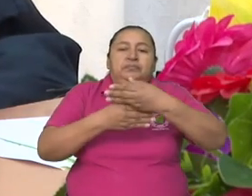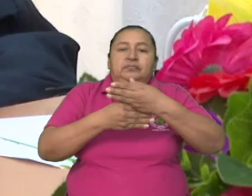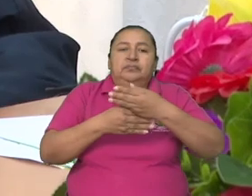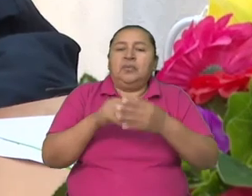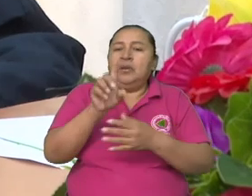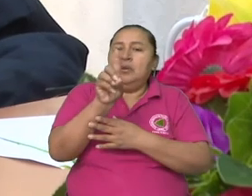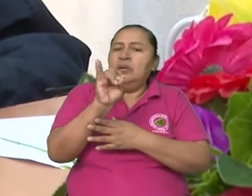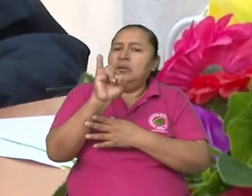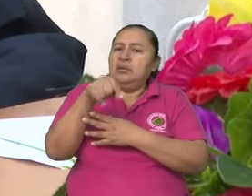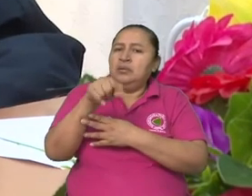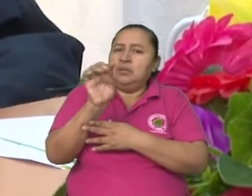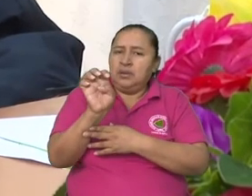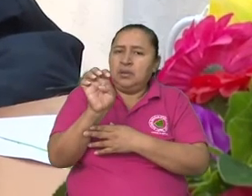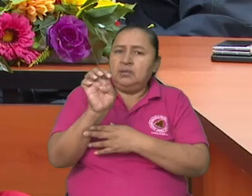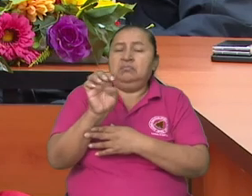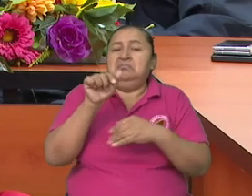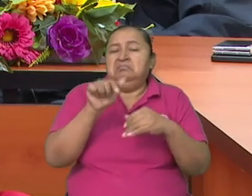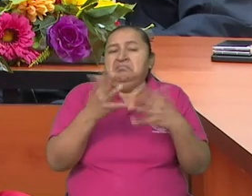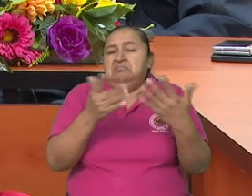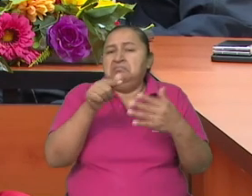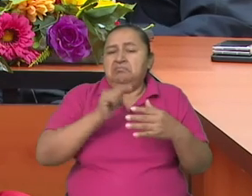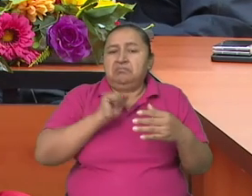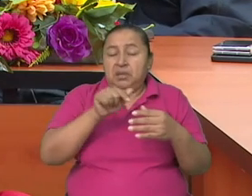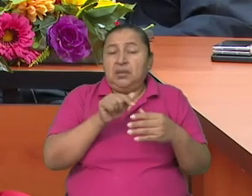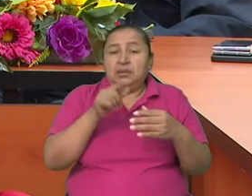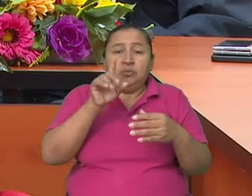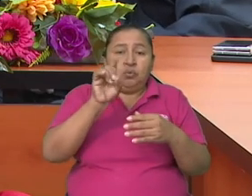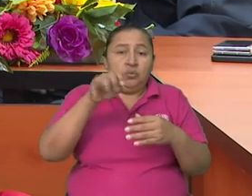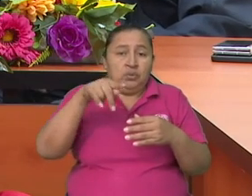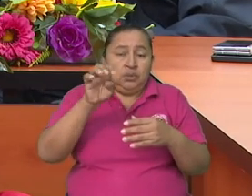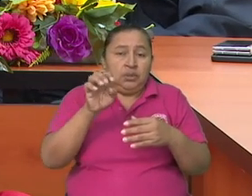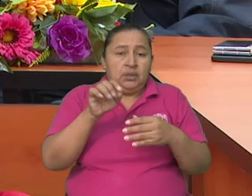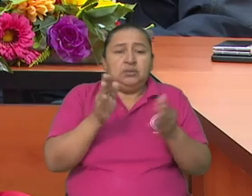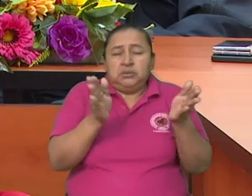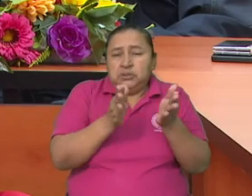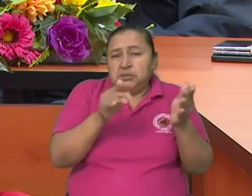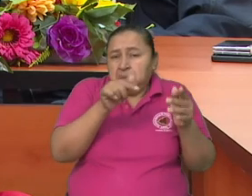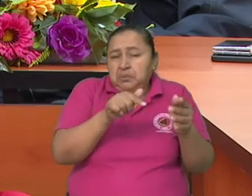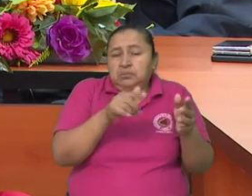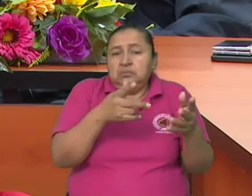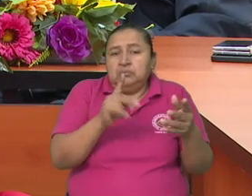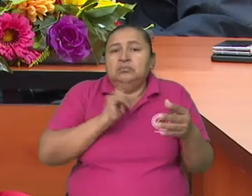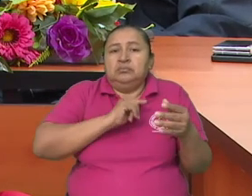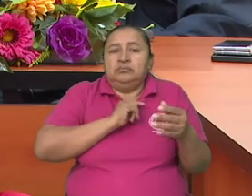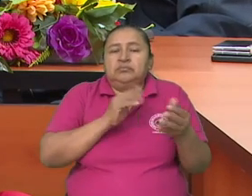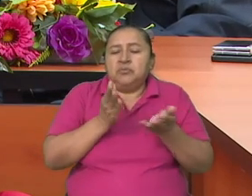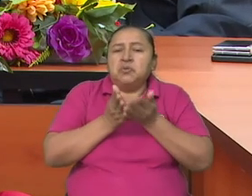dique. Tenemos un dique pequeño que atendemos cierto tipo de